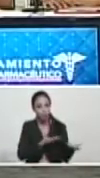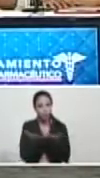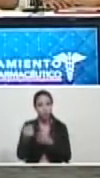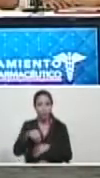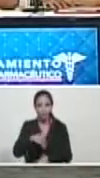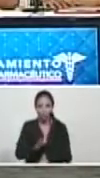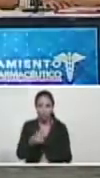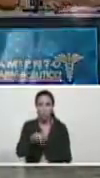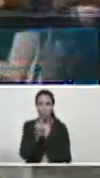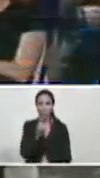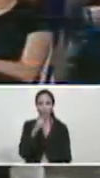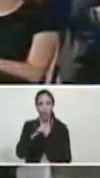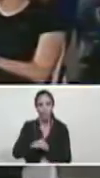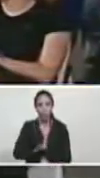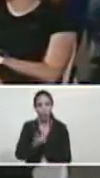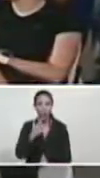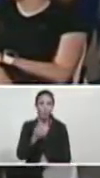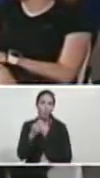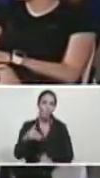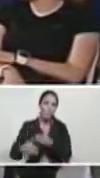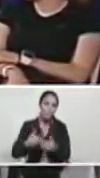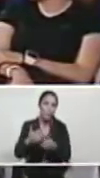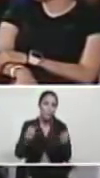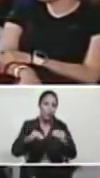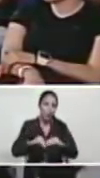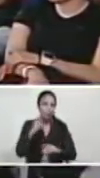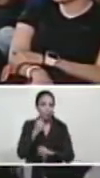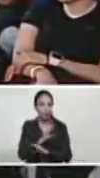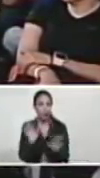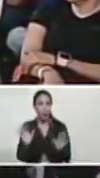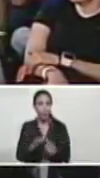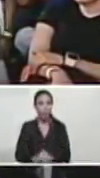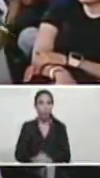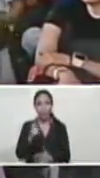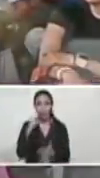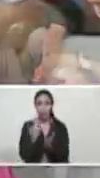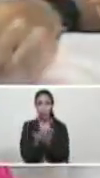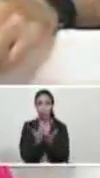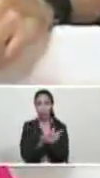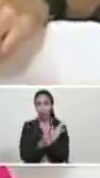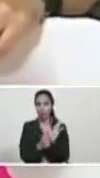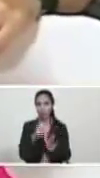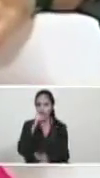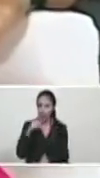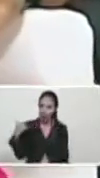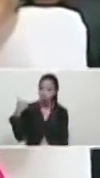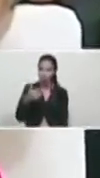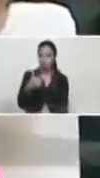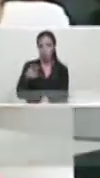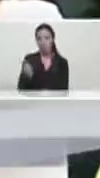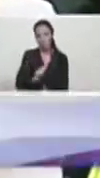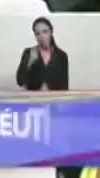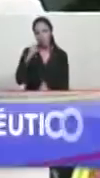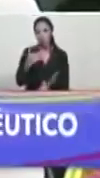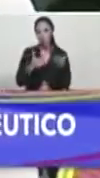Yo creo que pudiera ser un poco más. Y lo vamos a demostrar en el transcurso de los meses que están por venir de este